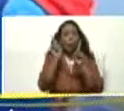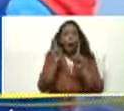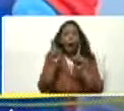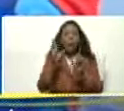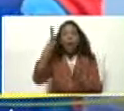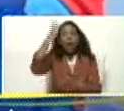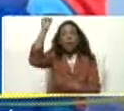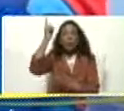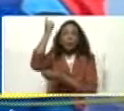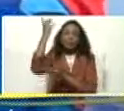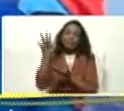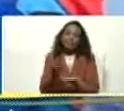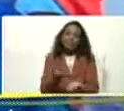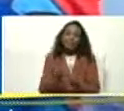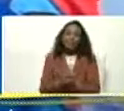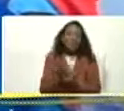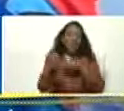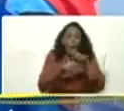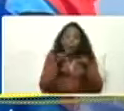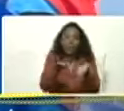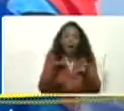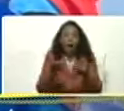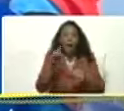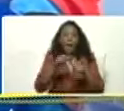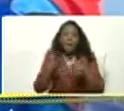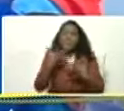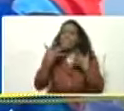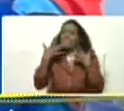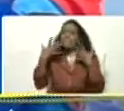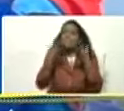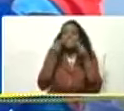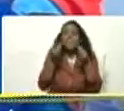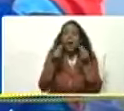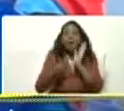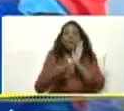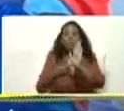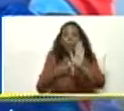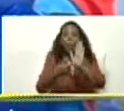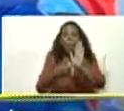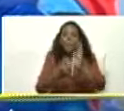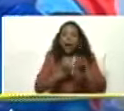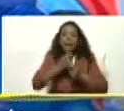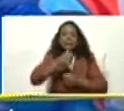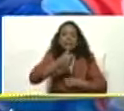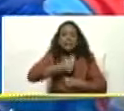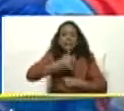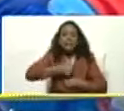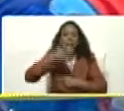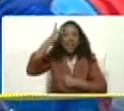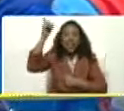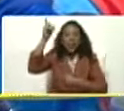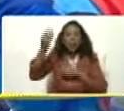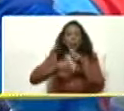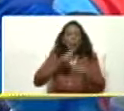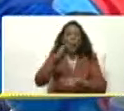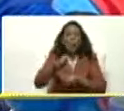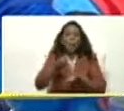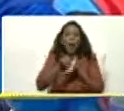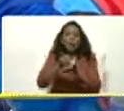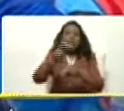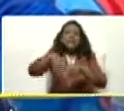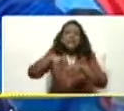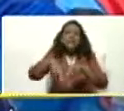favor de Dios porque la mayor expresión de la existencia de Dios es el